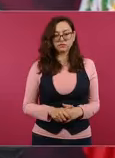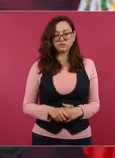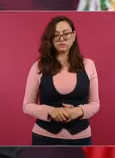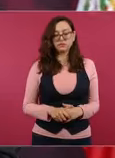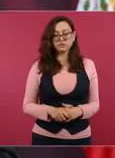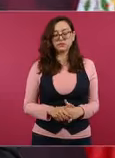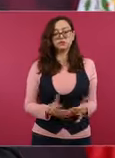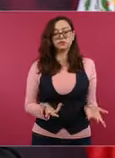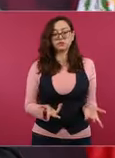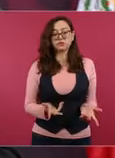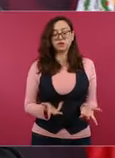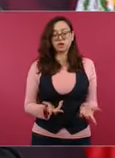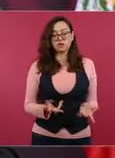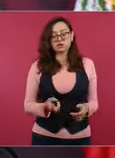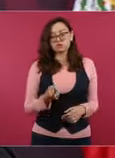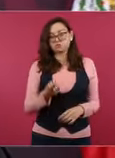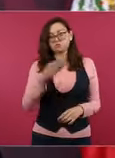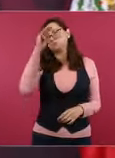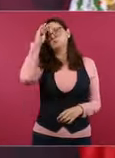no puede